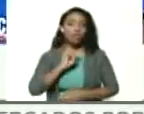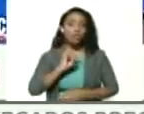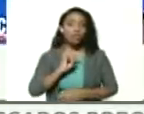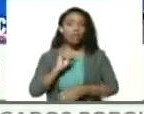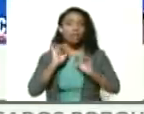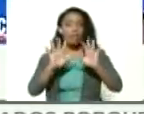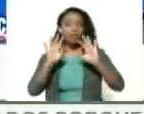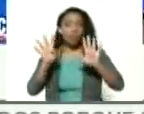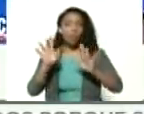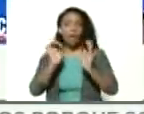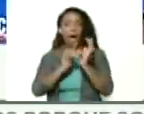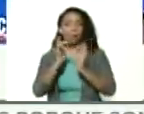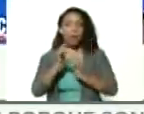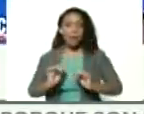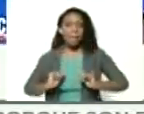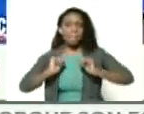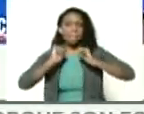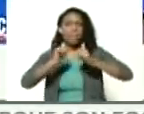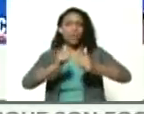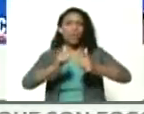abril arranca